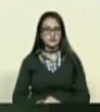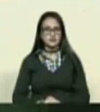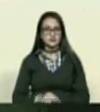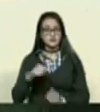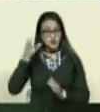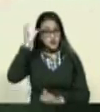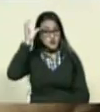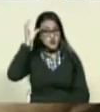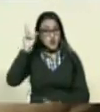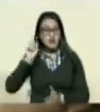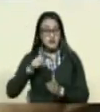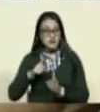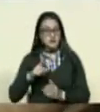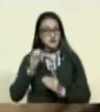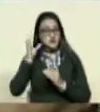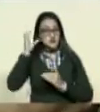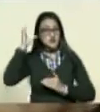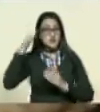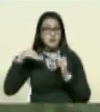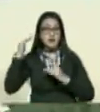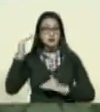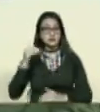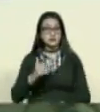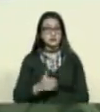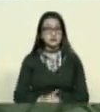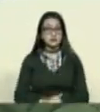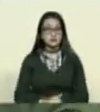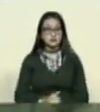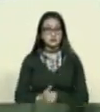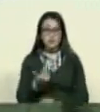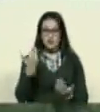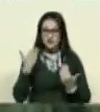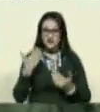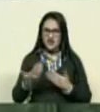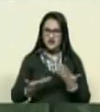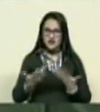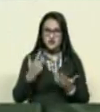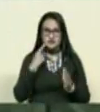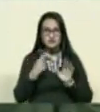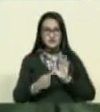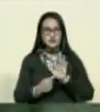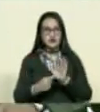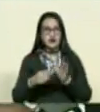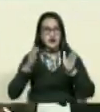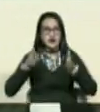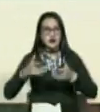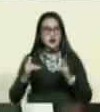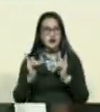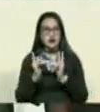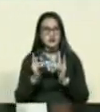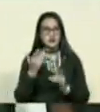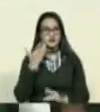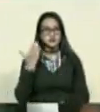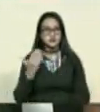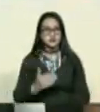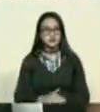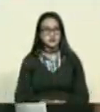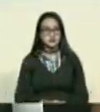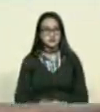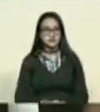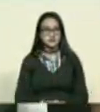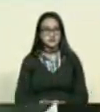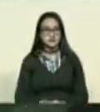ir. Tenido, mi comandante en jefe. ¿Qué me vas a enseñar aquí? ¿Cómo está el dormitorio? Sí, mi comandante jefe. Préstale un micrófono, por